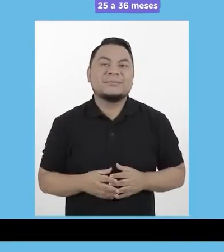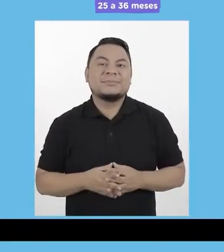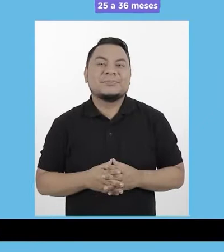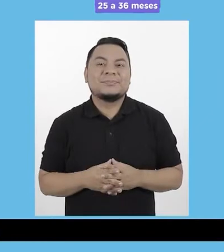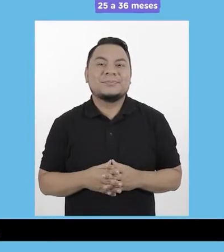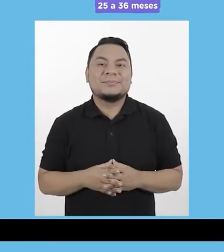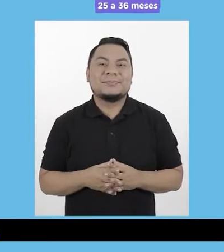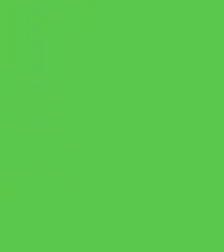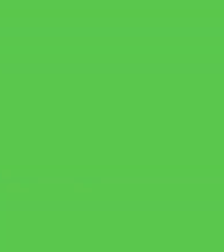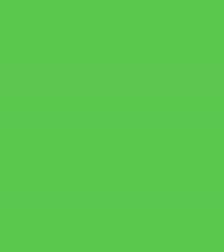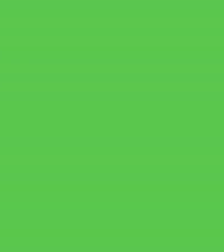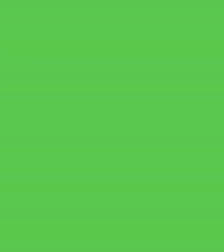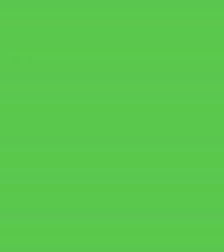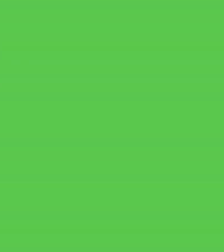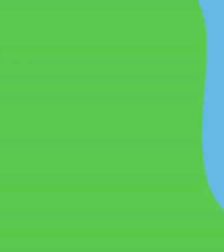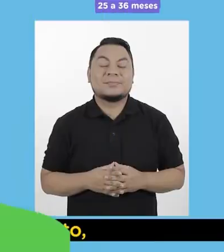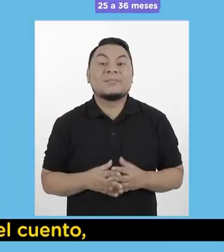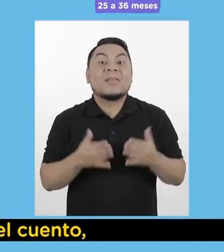ella o él.